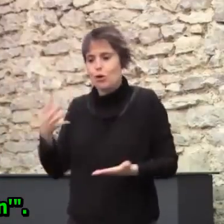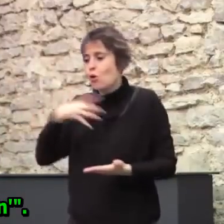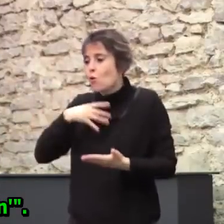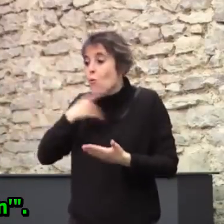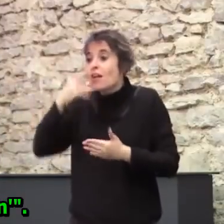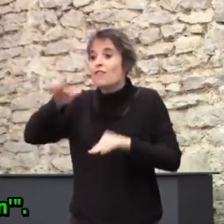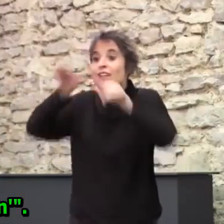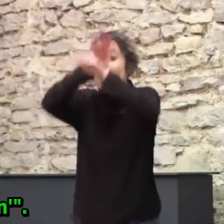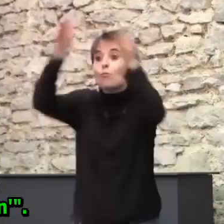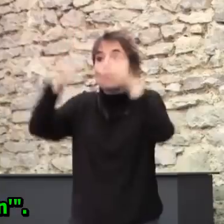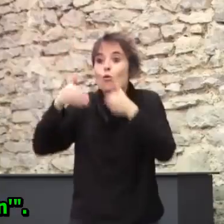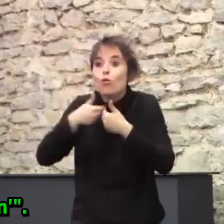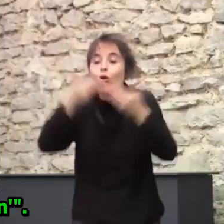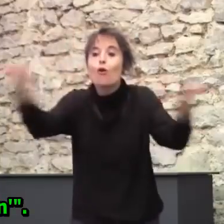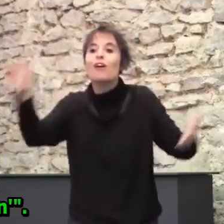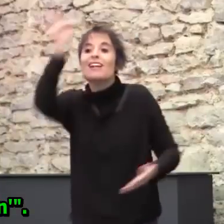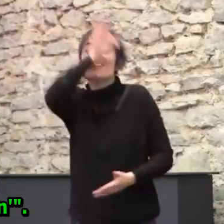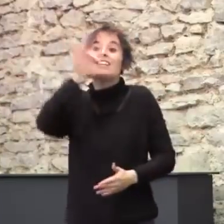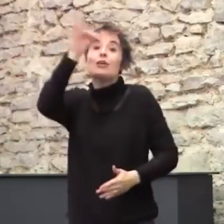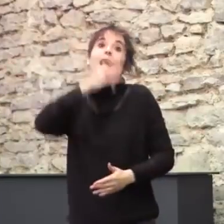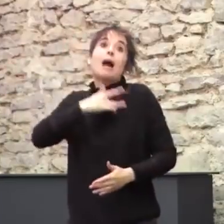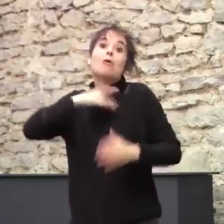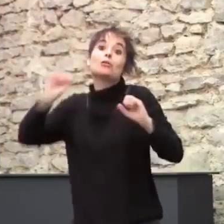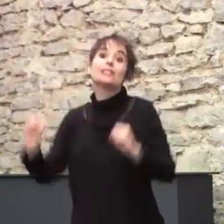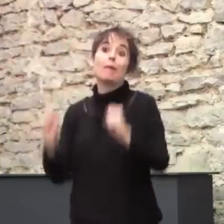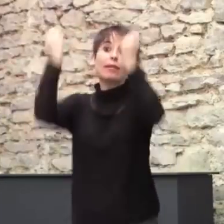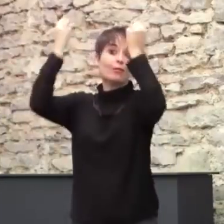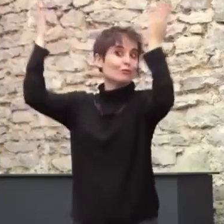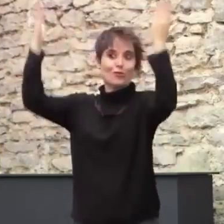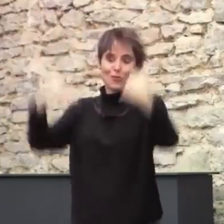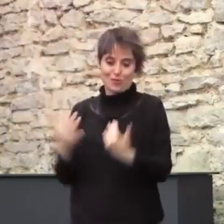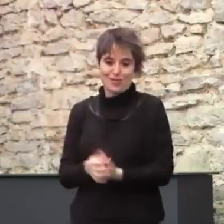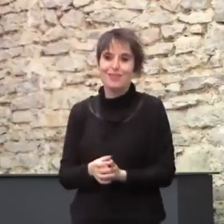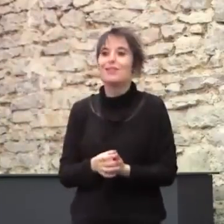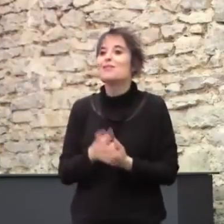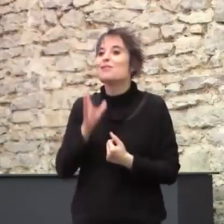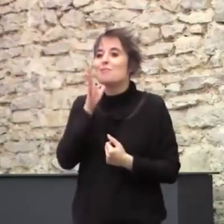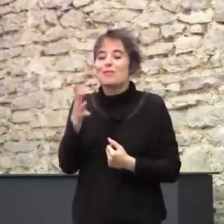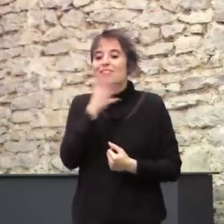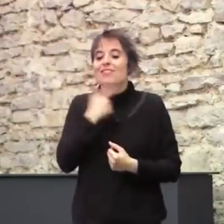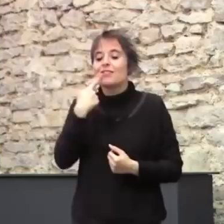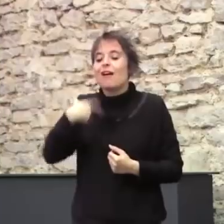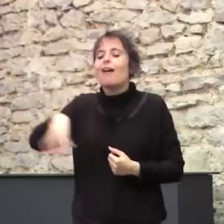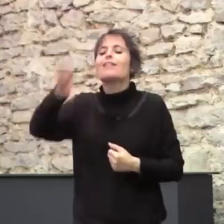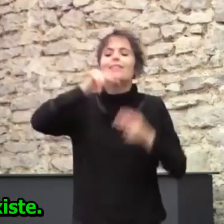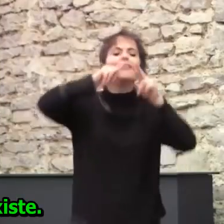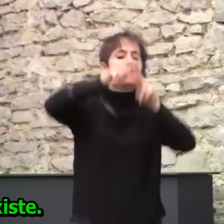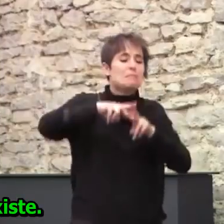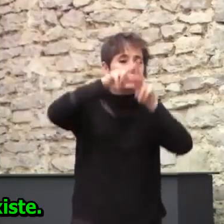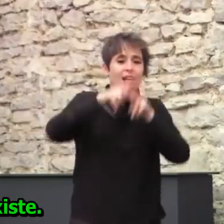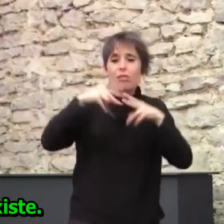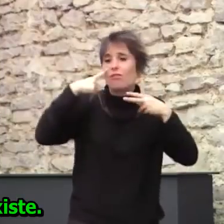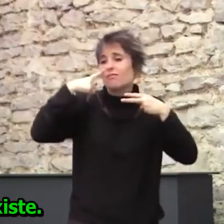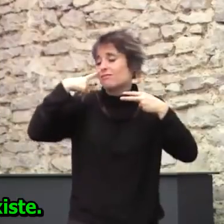tienes que ofrecer al mundo la gran teoría del amor y la salvación, ¿no? Porque, bueno, esa es una de las cosas que comprendí estudiando, ¿no? Que no